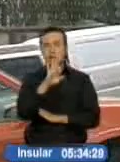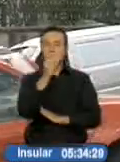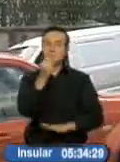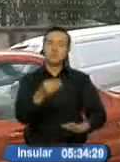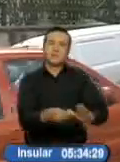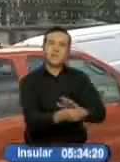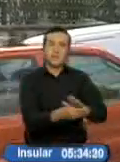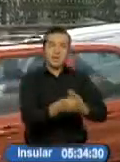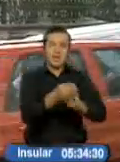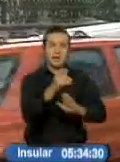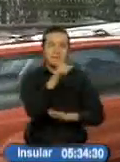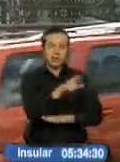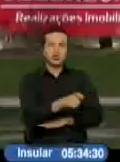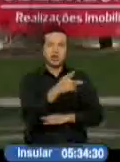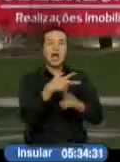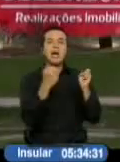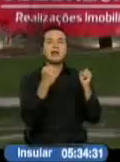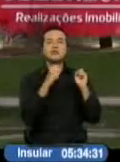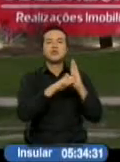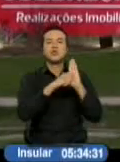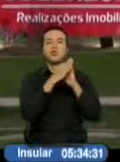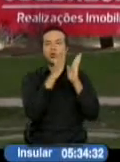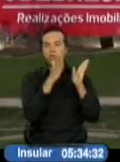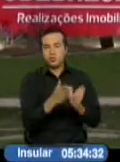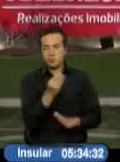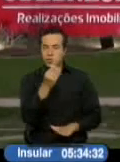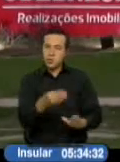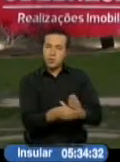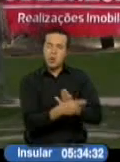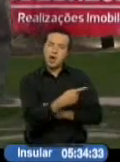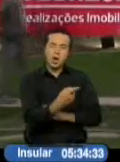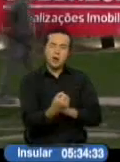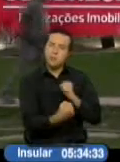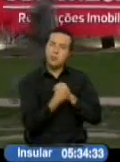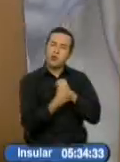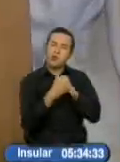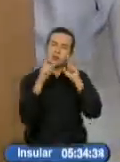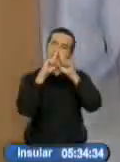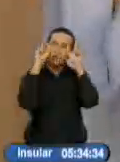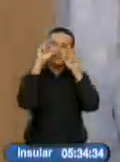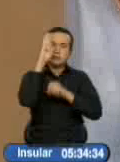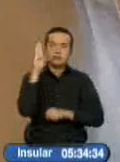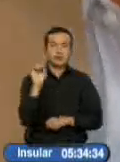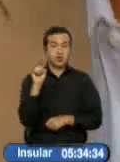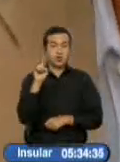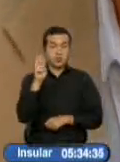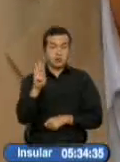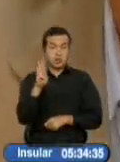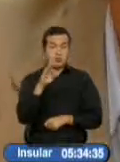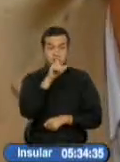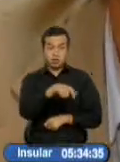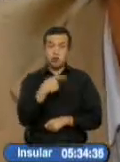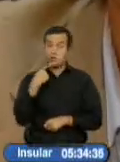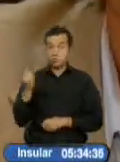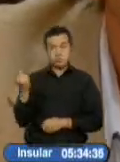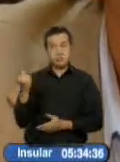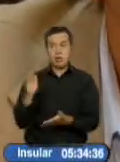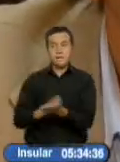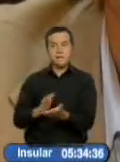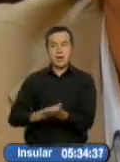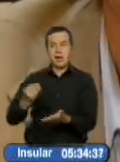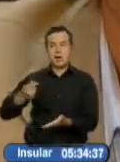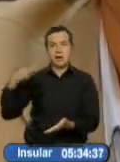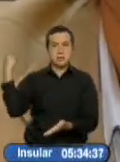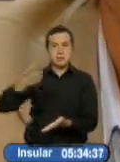época Contralor General del Estado, para que emitiera criterios a favor de Odebrecht. Poli también habría exigido pagos en efectivo para